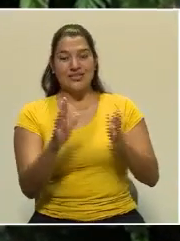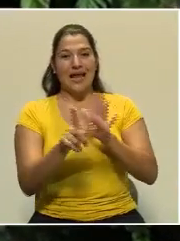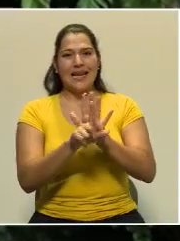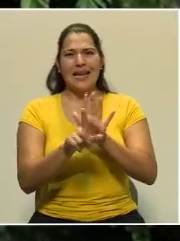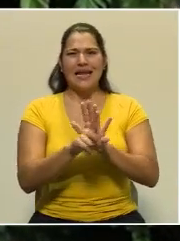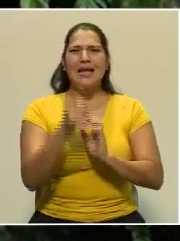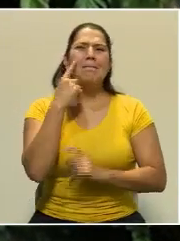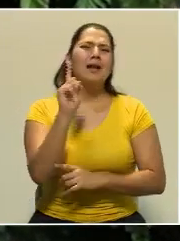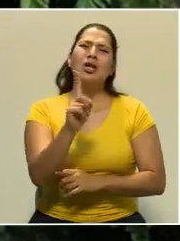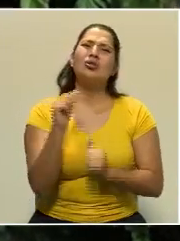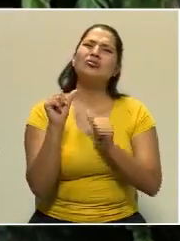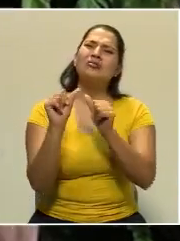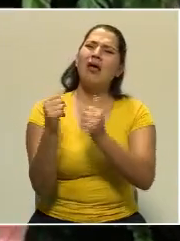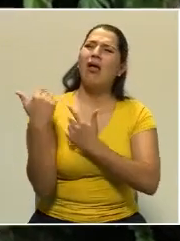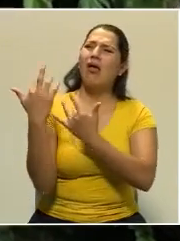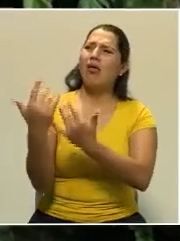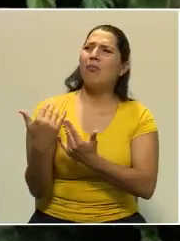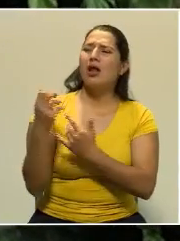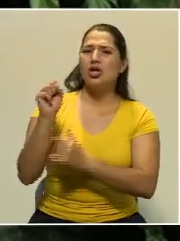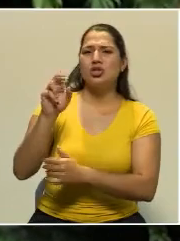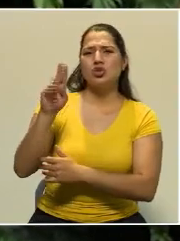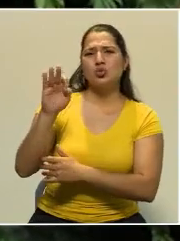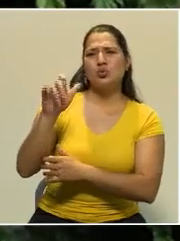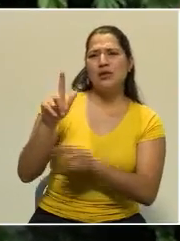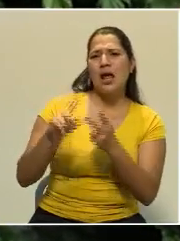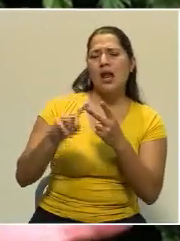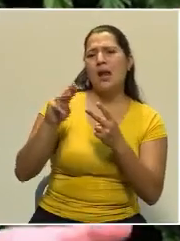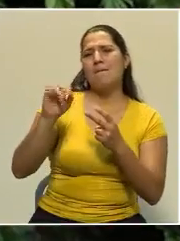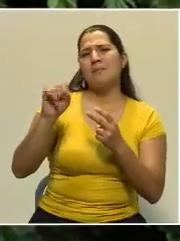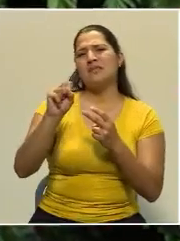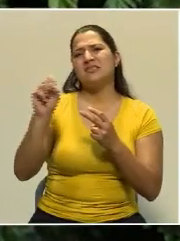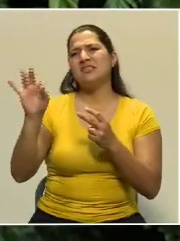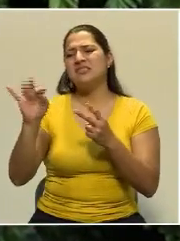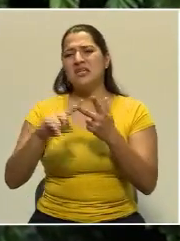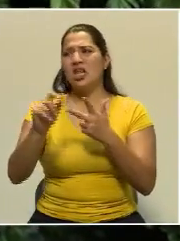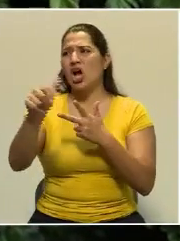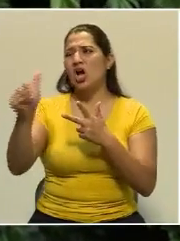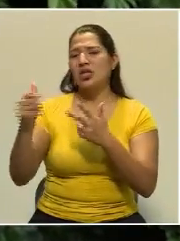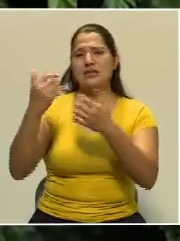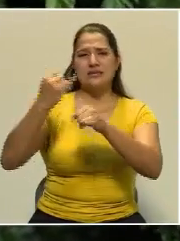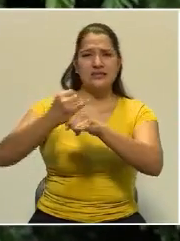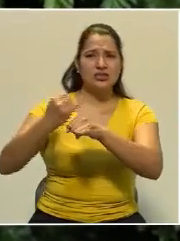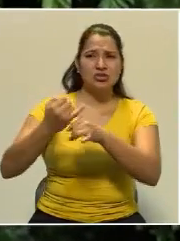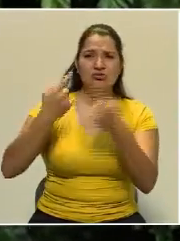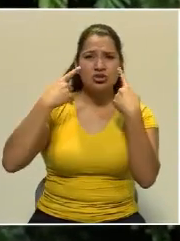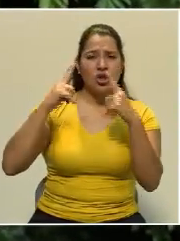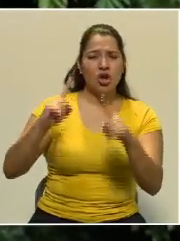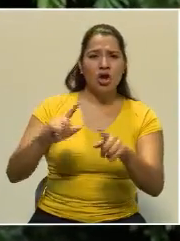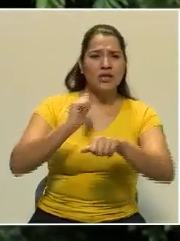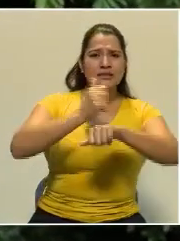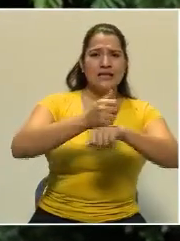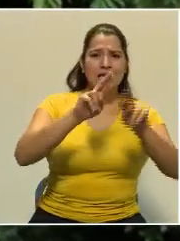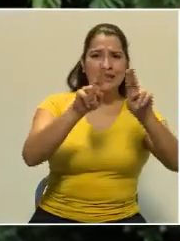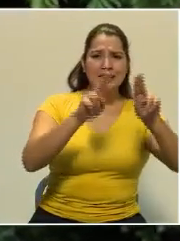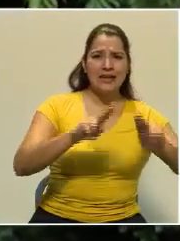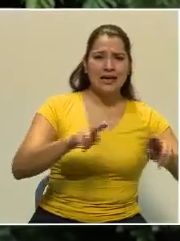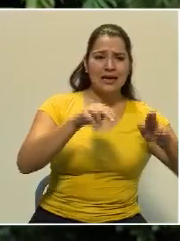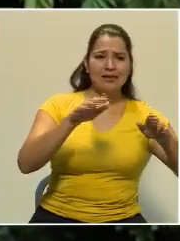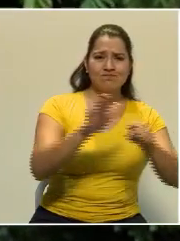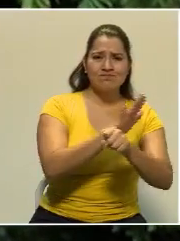las políticas que tiene la SUTEL, el MISIT y otras entidades que durante muchos años no han logrado llevar el Internet ni a las escuelas, ni a